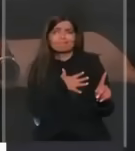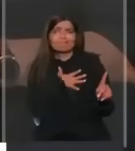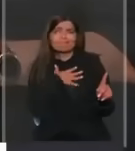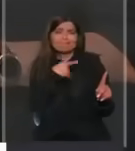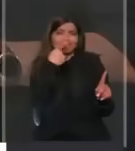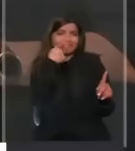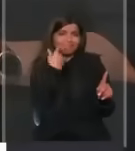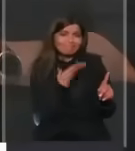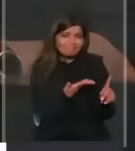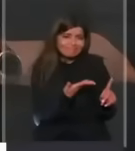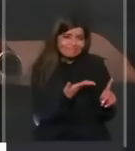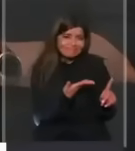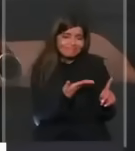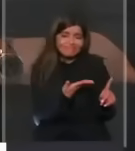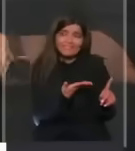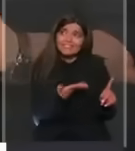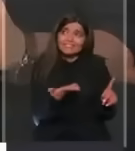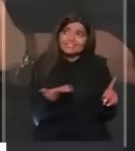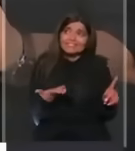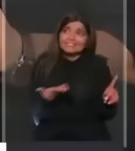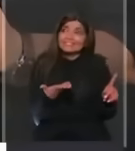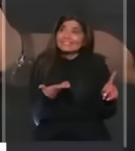o sea,